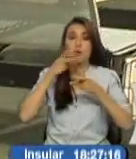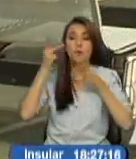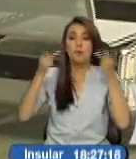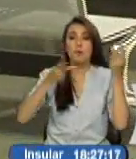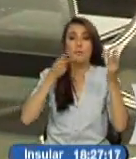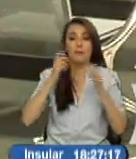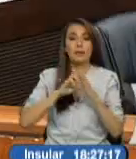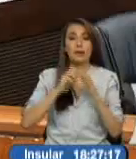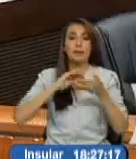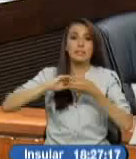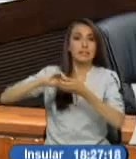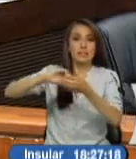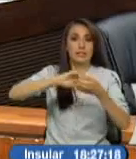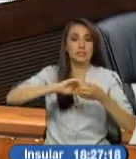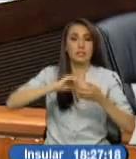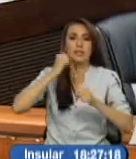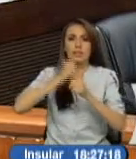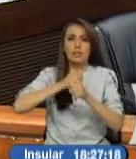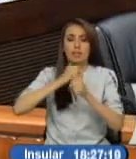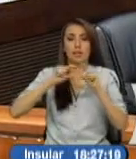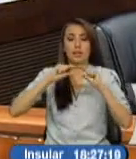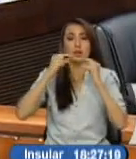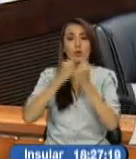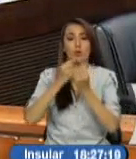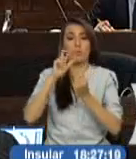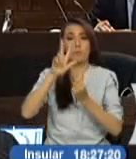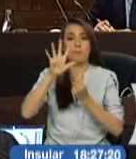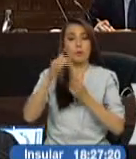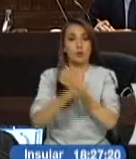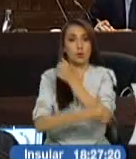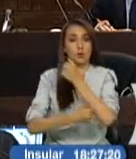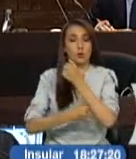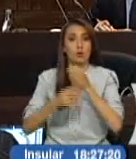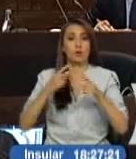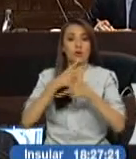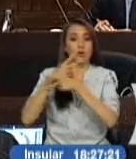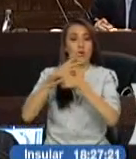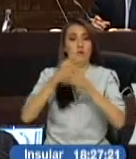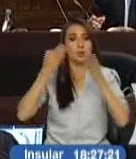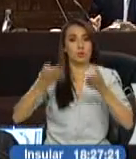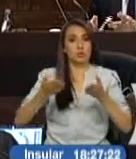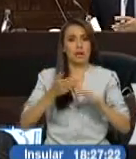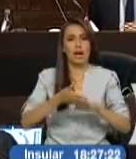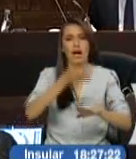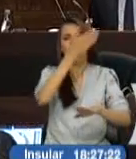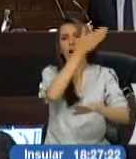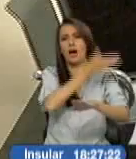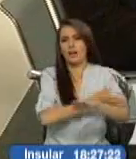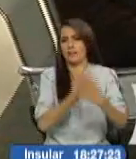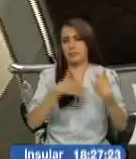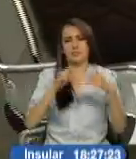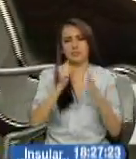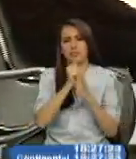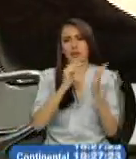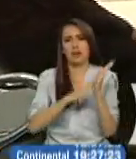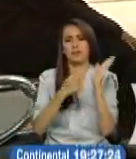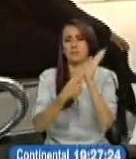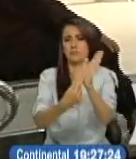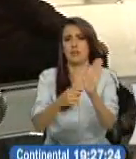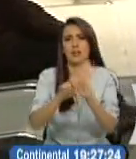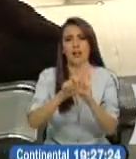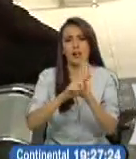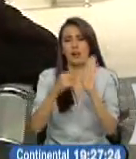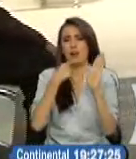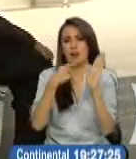posible gracias al trabajo de los concejales del bloque de Alianza País, que hace más de un año propusieron al Consejo Metropolitano una ordenanza